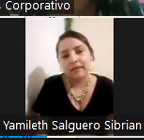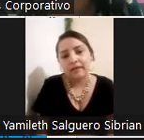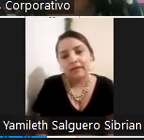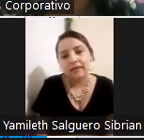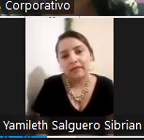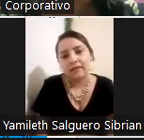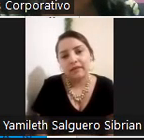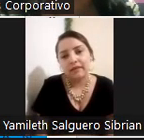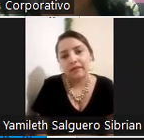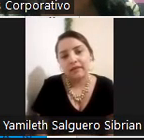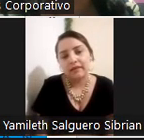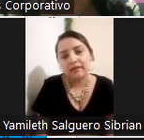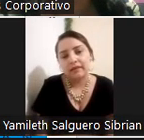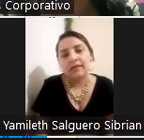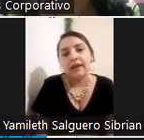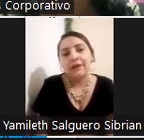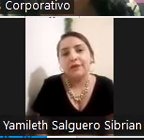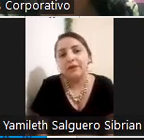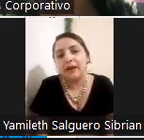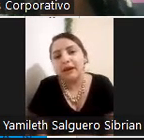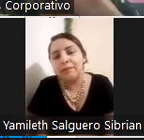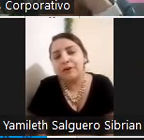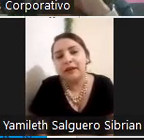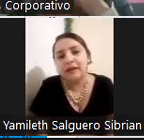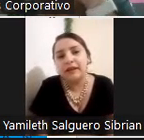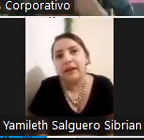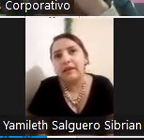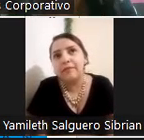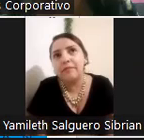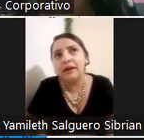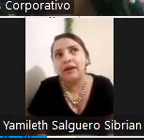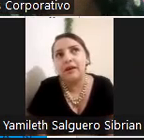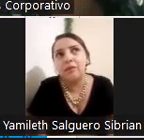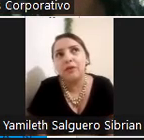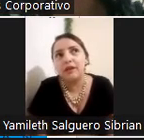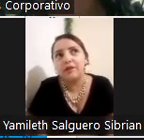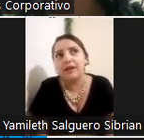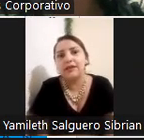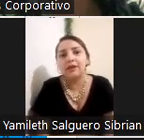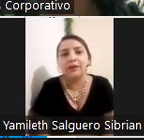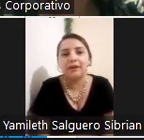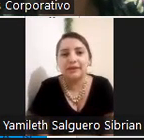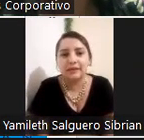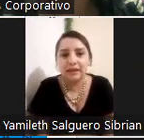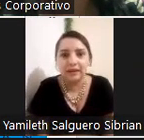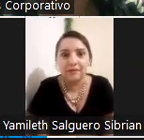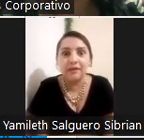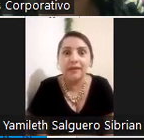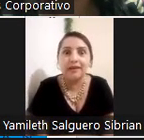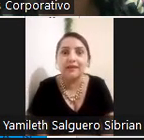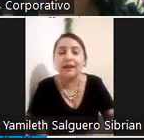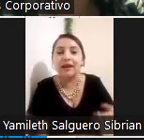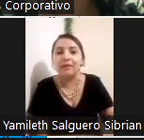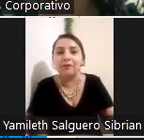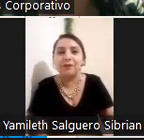sintieron Se volvieron a estancar yo creo que ahí es importante el tema como de diferenciador es decir qué me